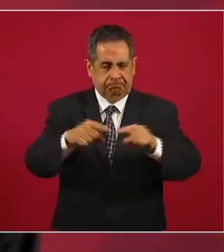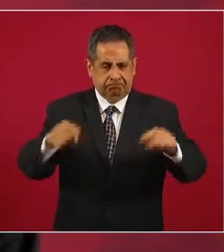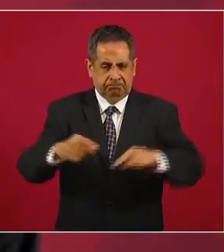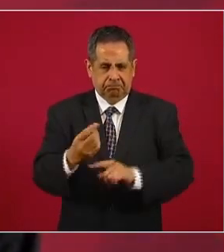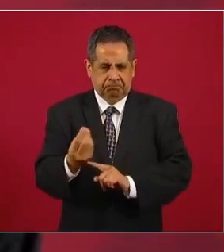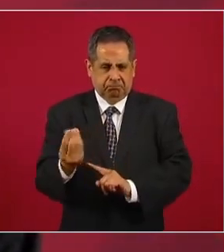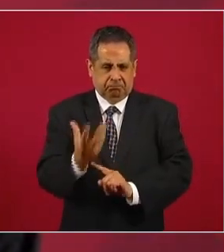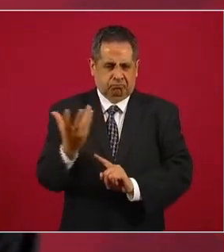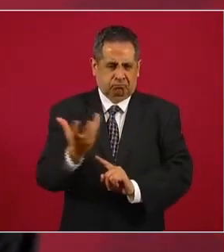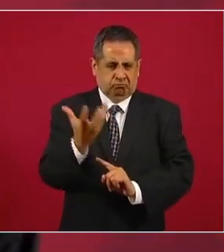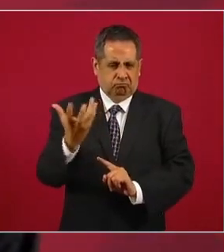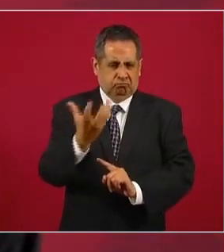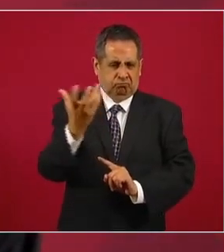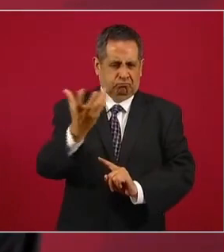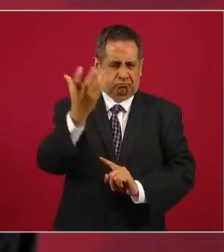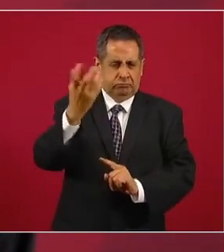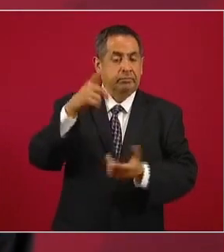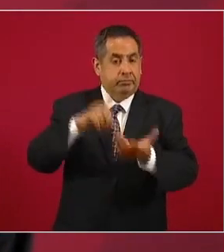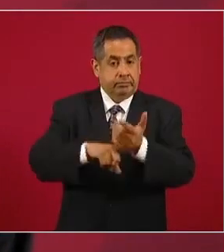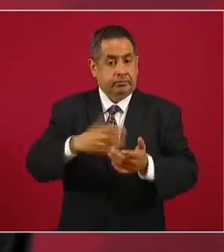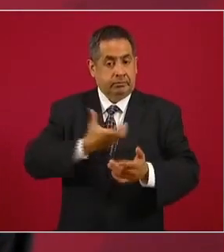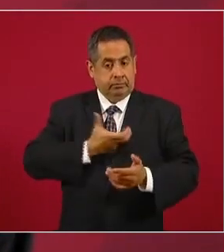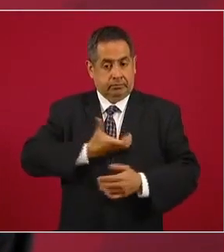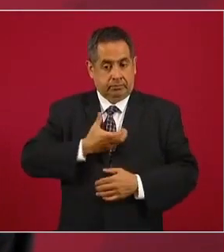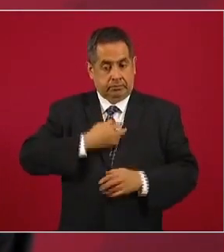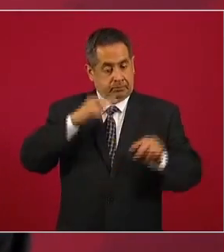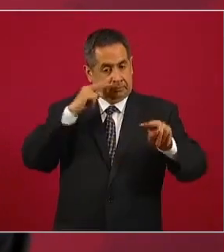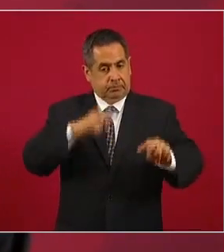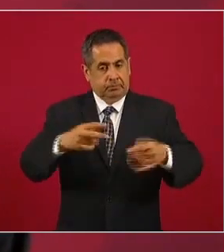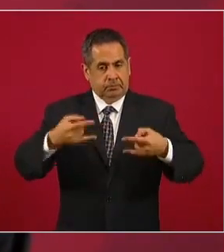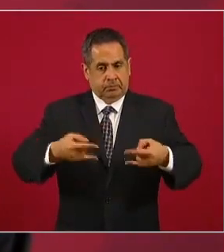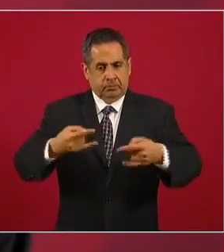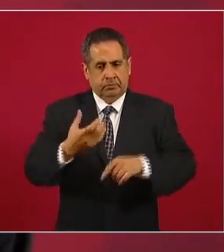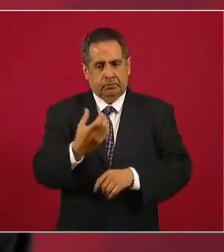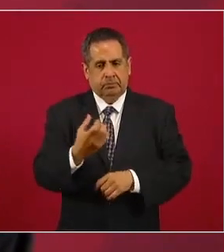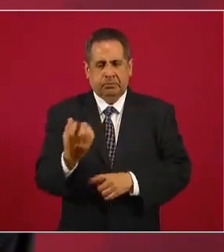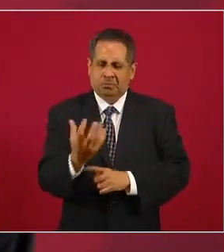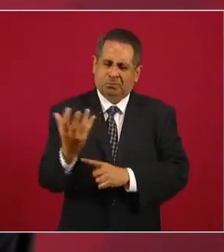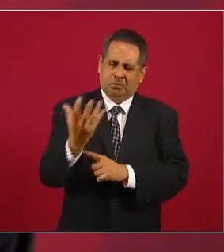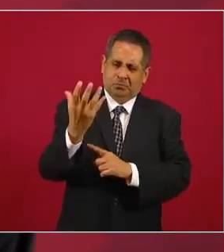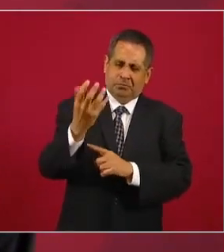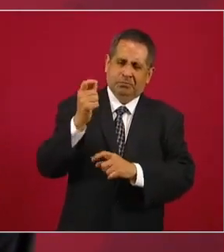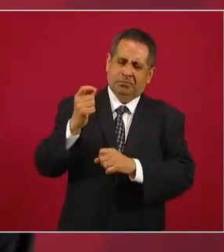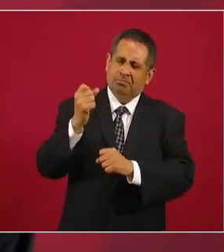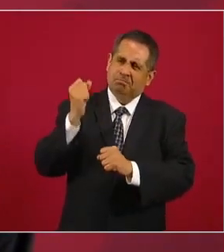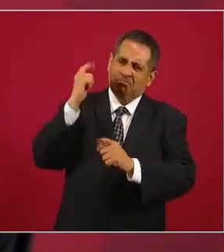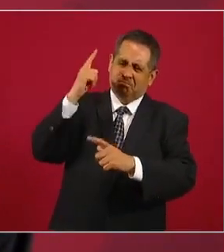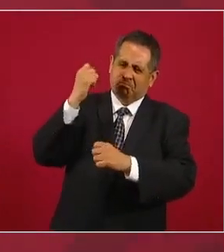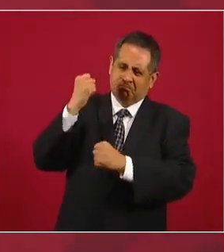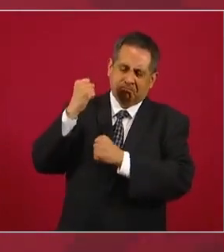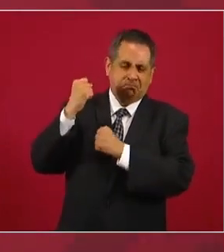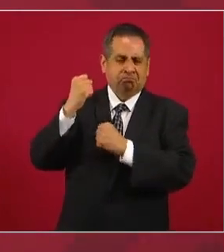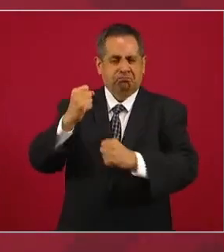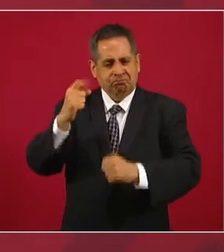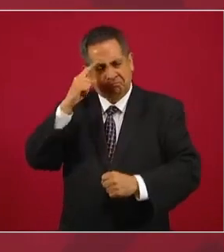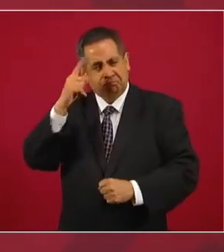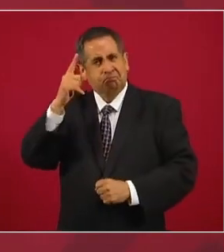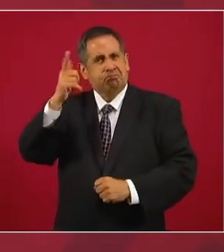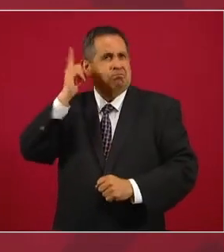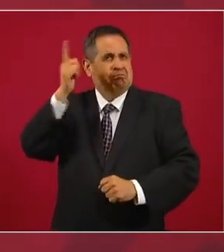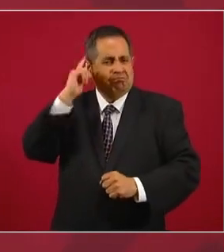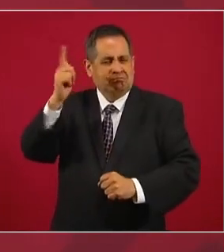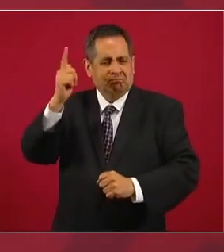antorcha en el Zócalo, la antorcha de la esperanza, porque la